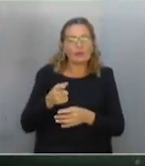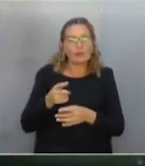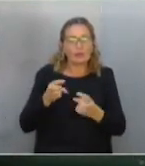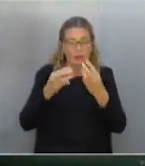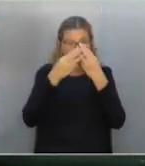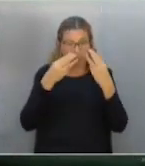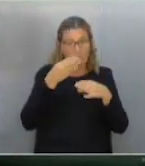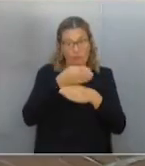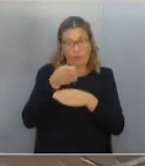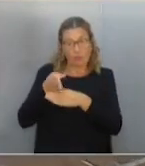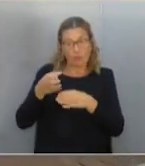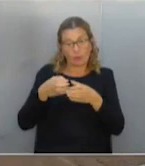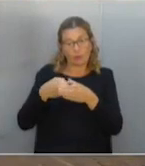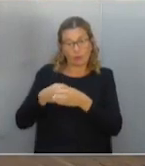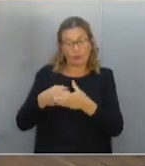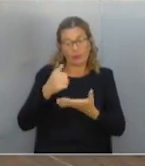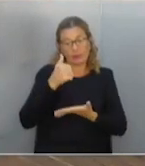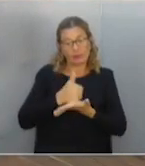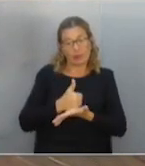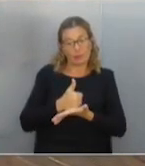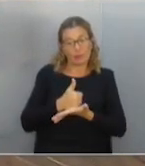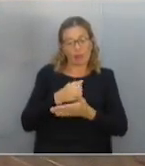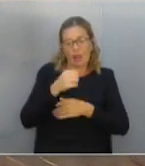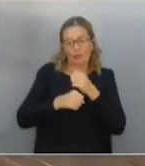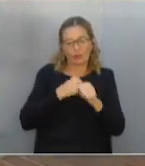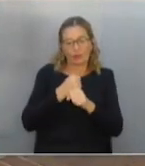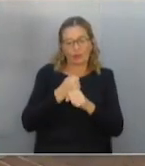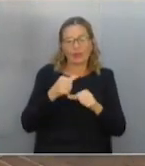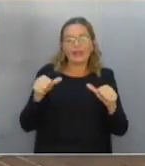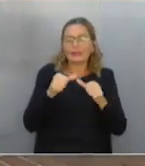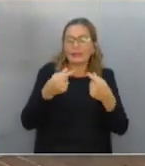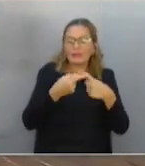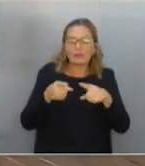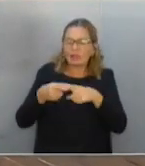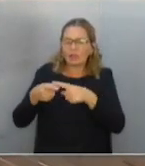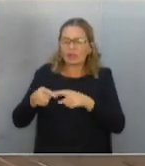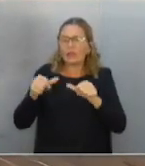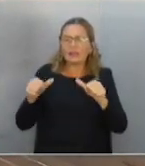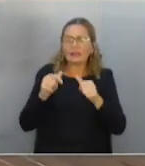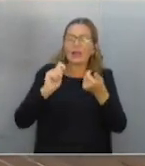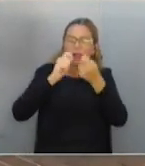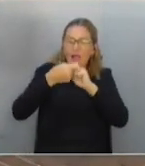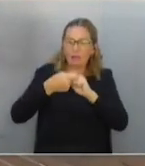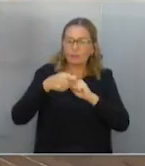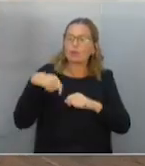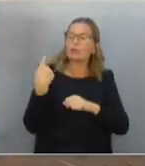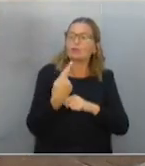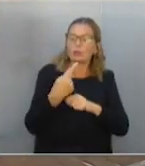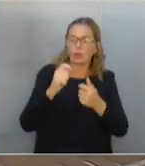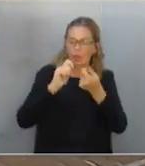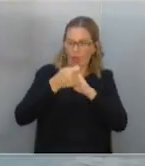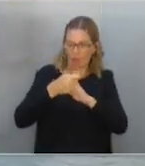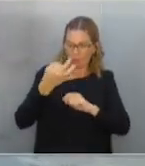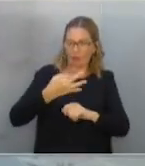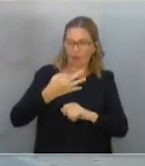generalmente vamos a esas reuniones. Estamos en una época donde hay que hacer cosas, hay que realizar el cambio y el pueblo tiene que realizar el cambio en